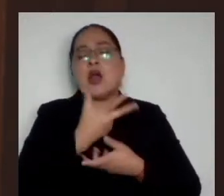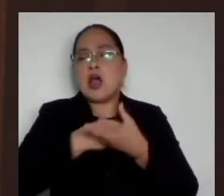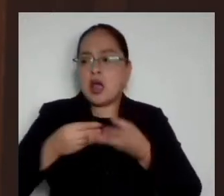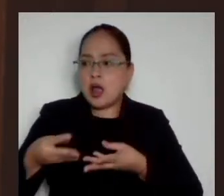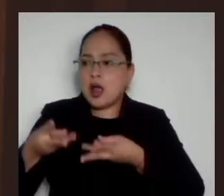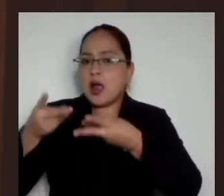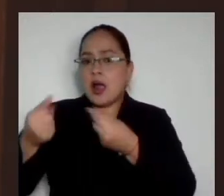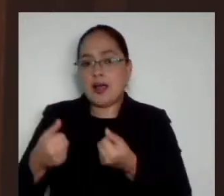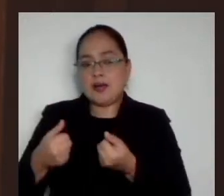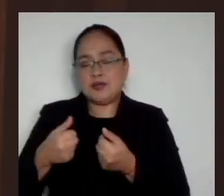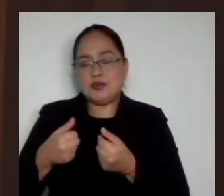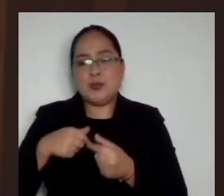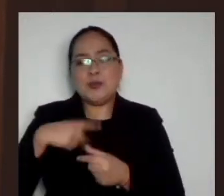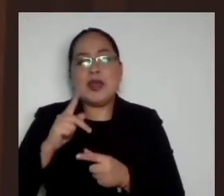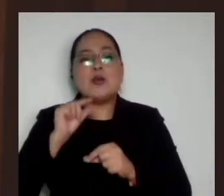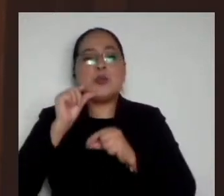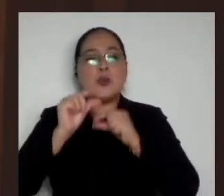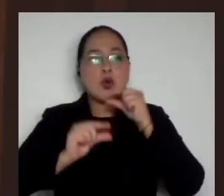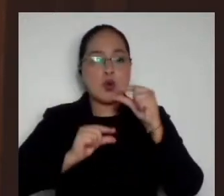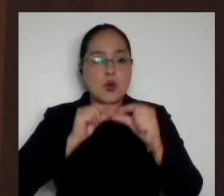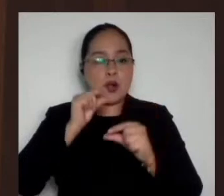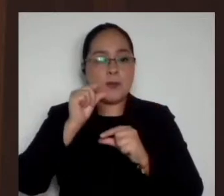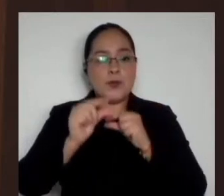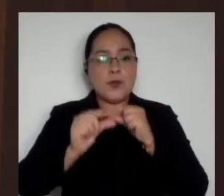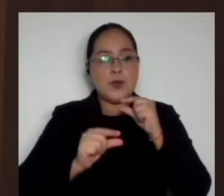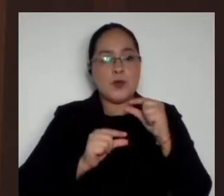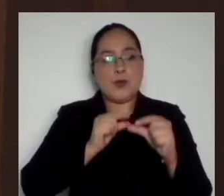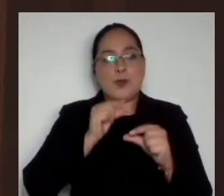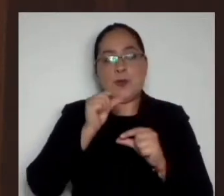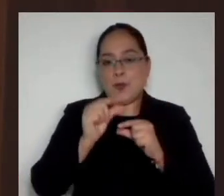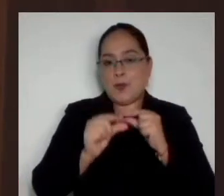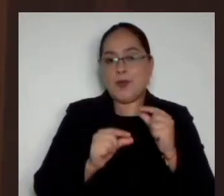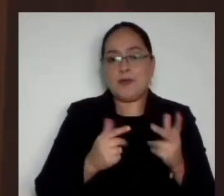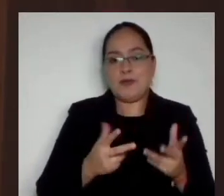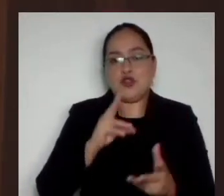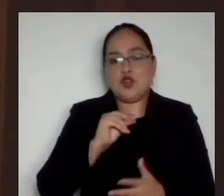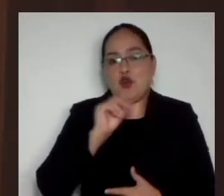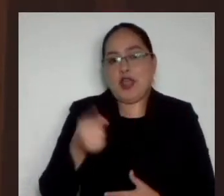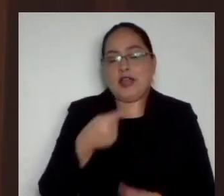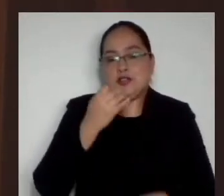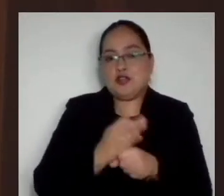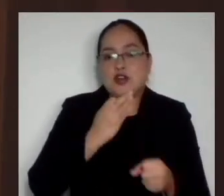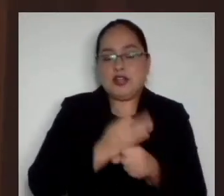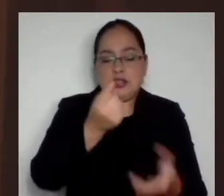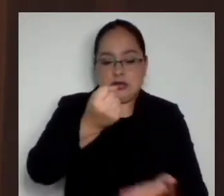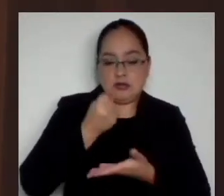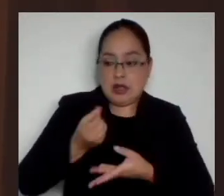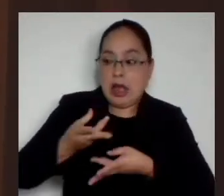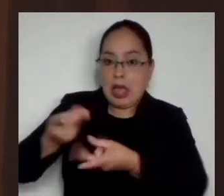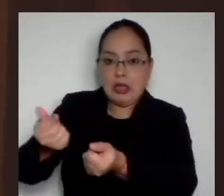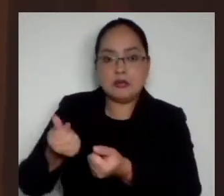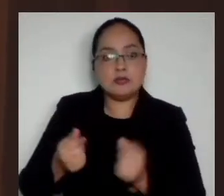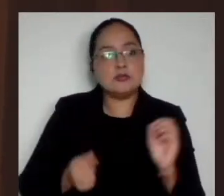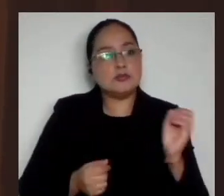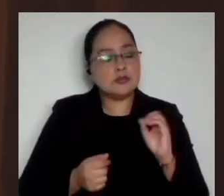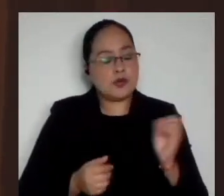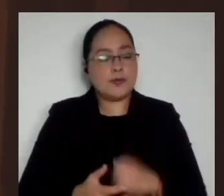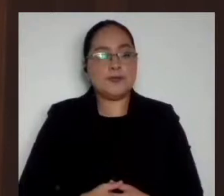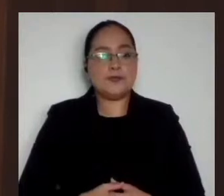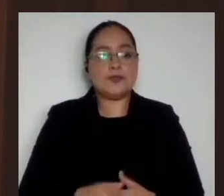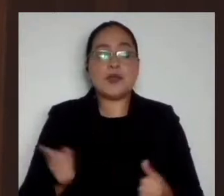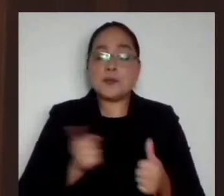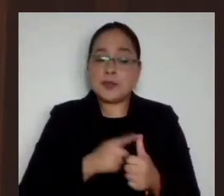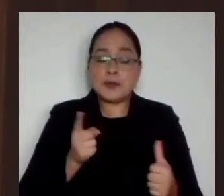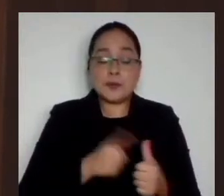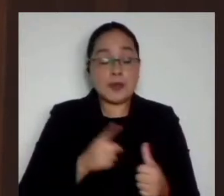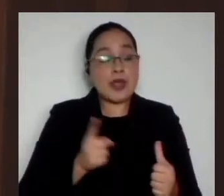ha presentado el proyecto y se ha autorizado. Los primeros recursos se estarán bajando allá por el